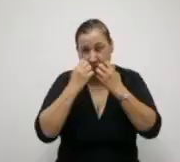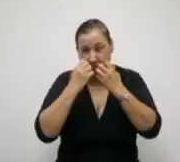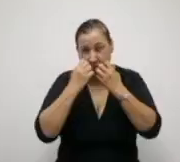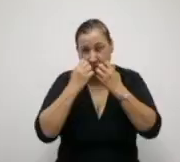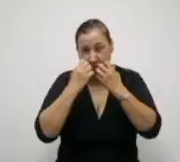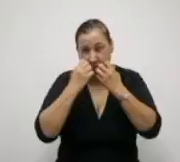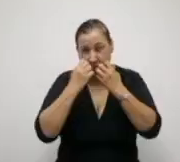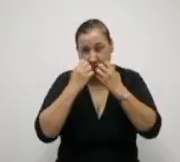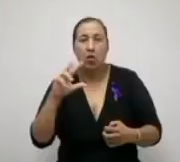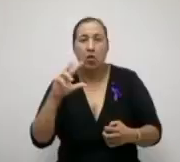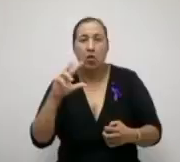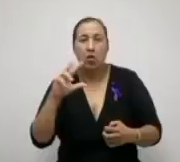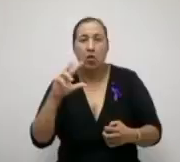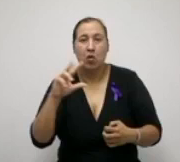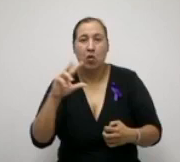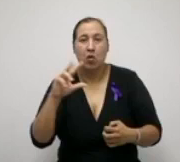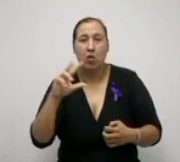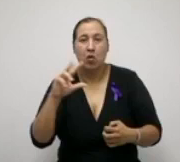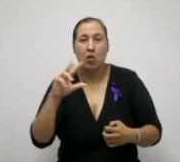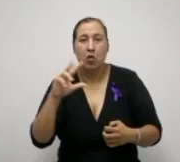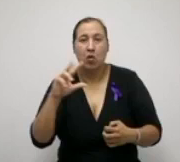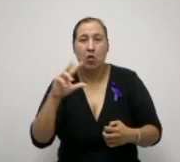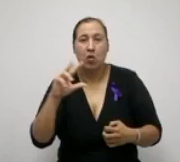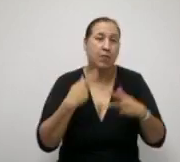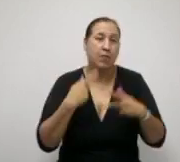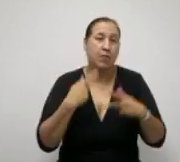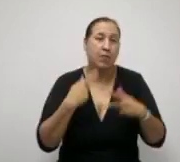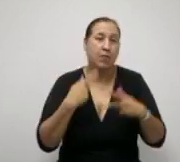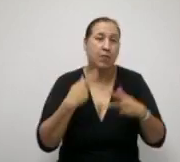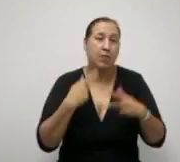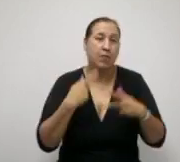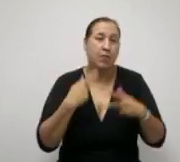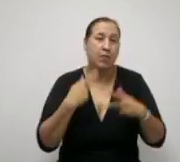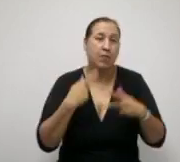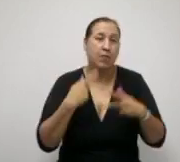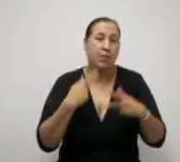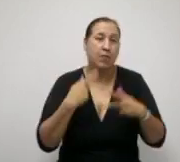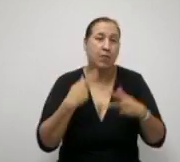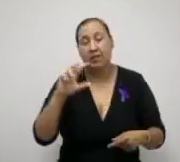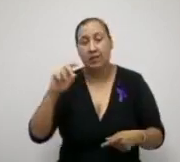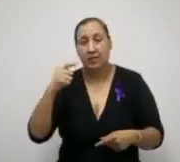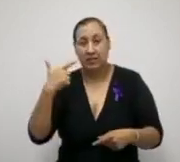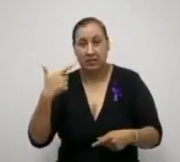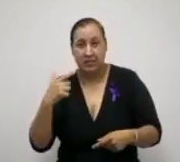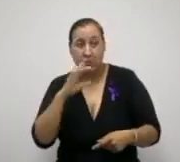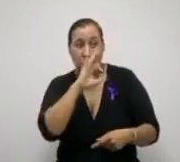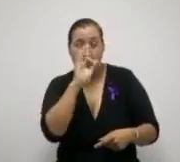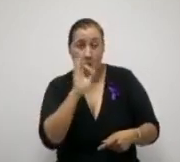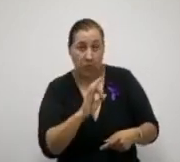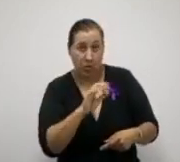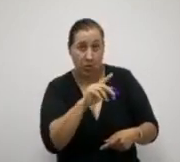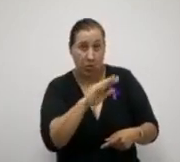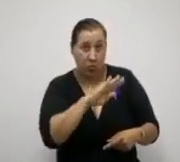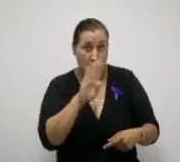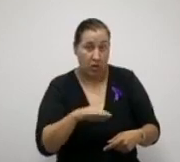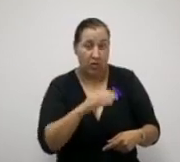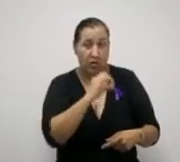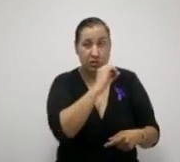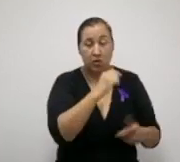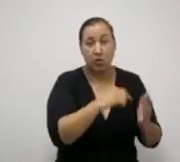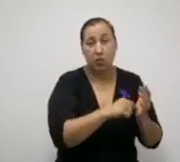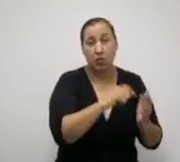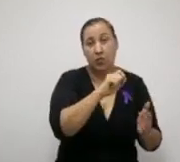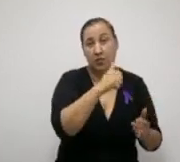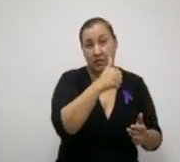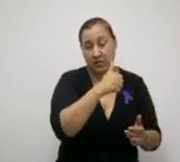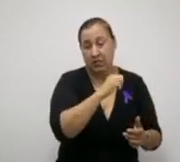84, mientras que el de casos nuevos pasó de 41 a 37, y el promedio de defunciones bajó de